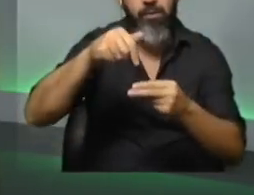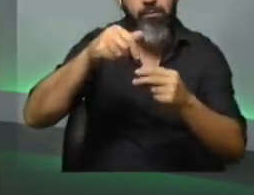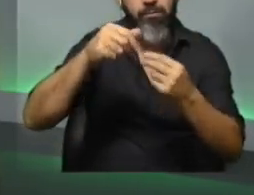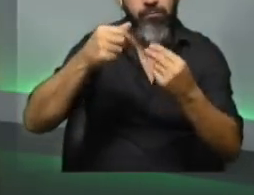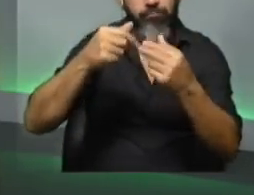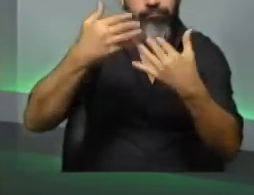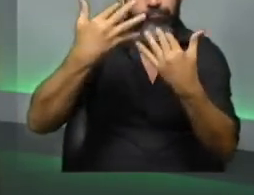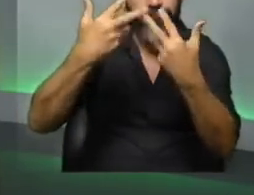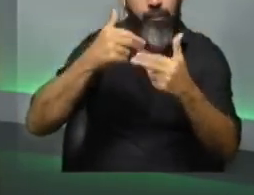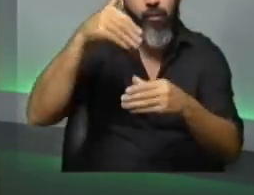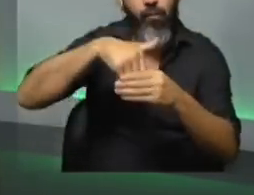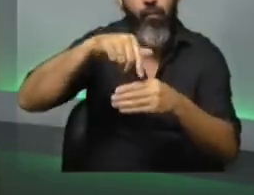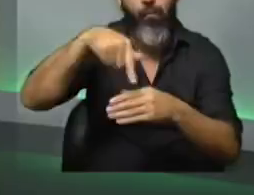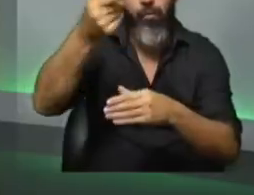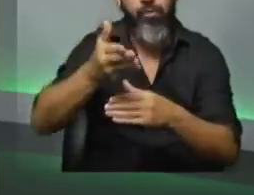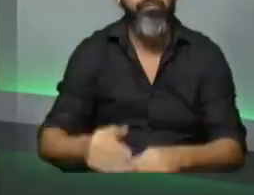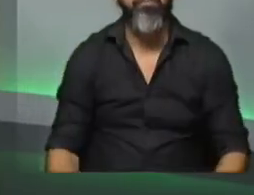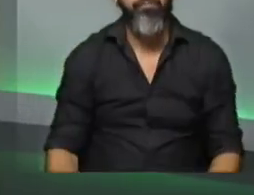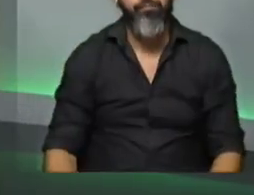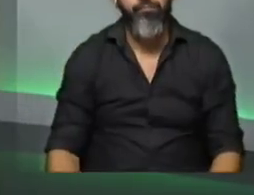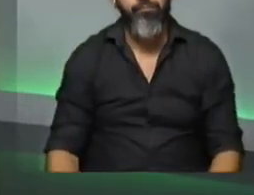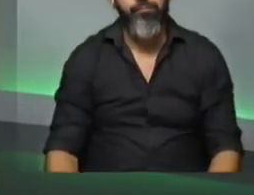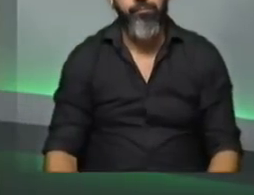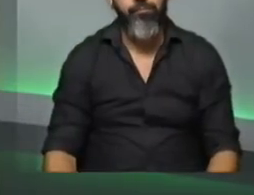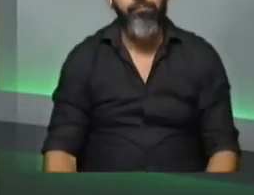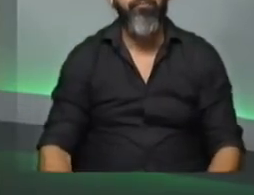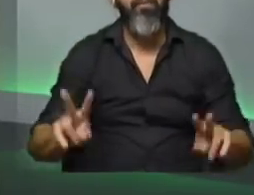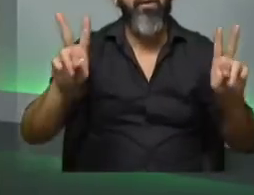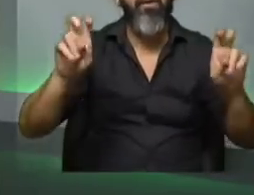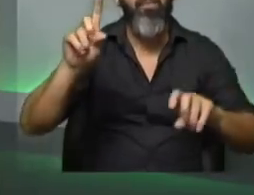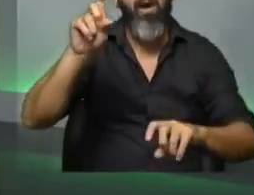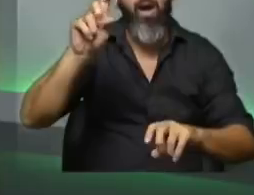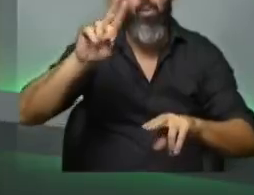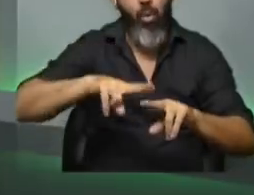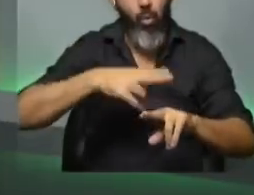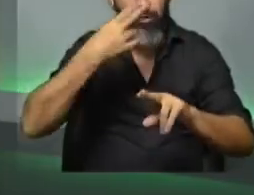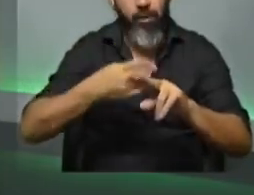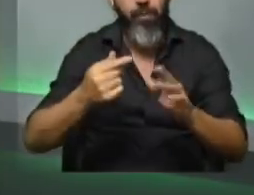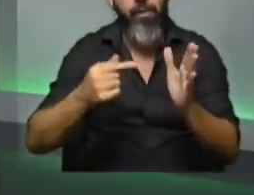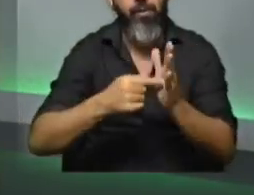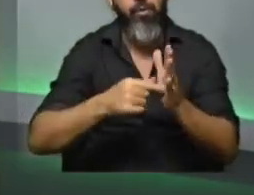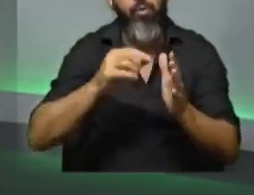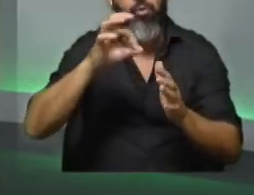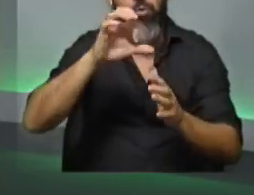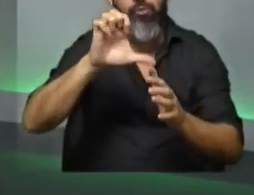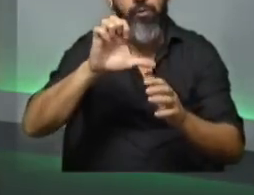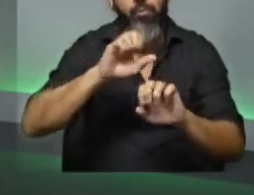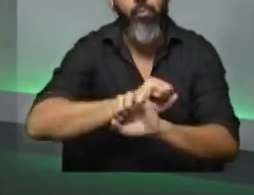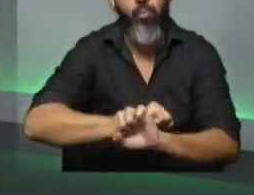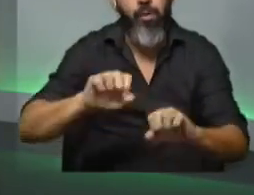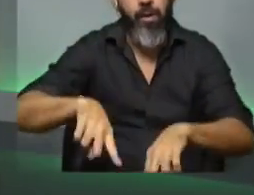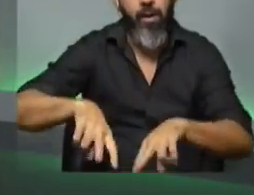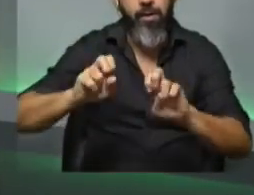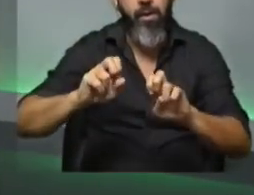ingeniería electoral para las próximas elecciones vamos a volver al tema del agua que es el tema del día porque el directorio de oce va a analizar este miércoles